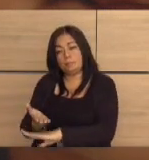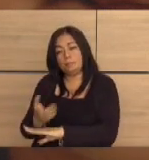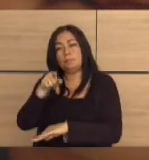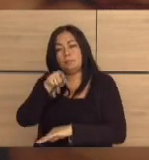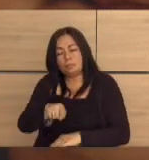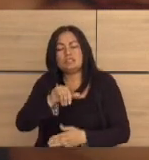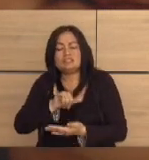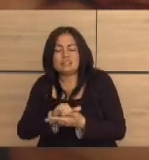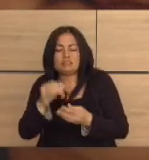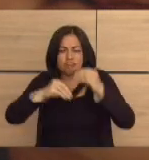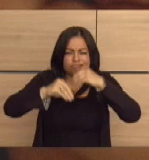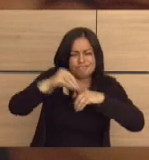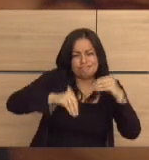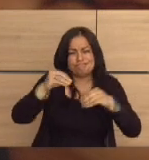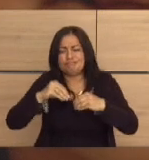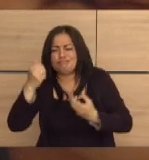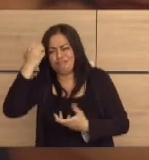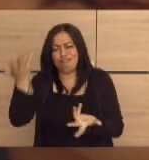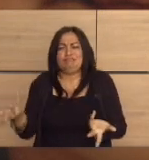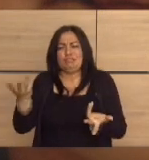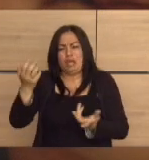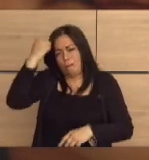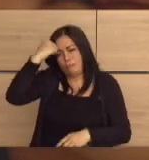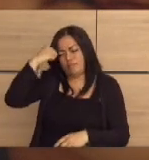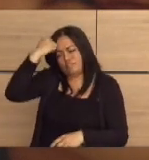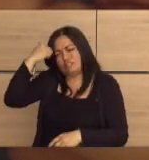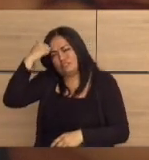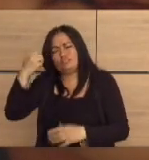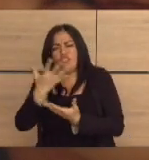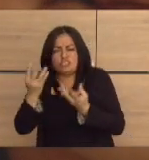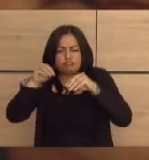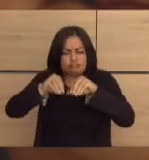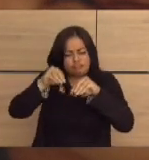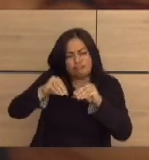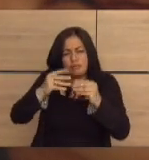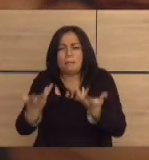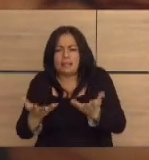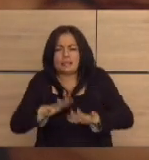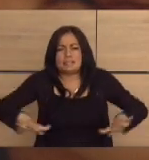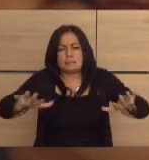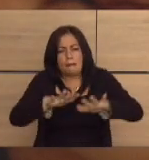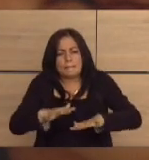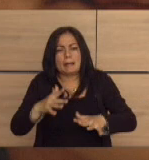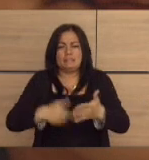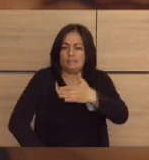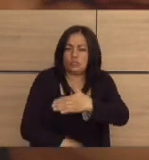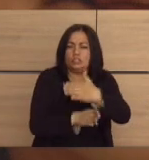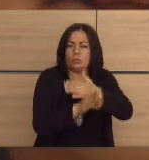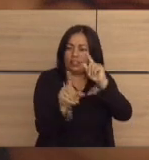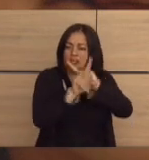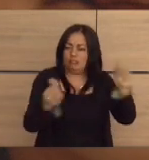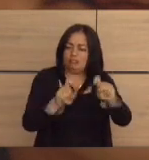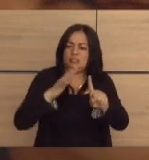venido construyendo con los maestros y que será nutrida claramente en este espacio y que seguiremos trabajando con cada